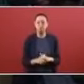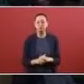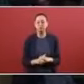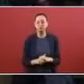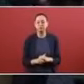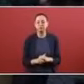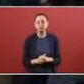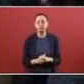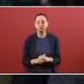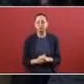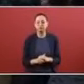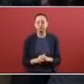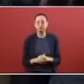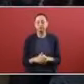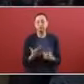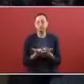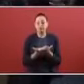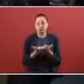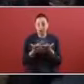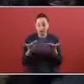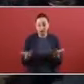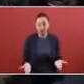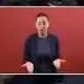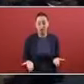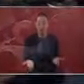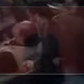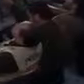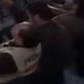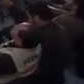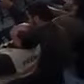y ahora, de acuerdo con la ley,